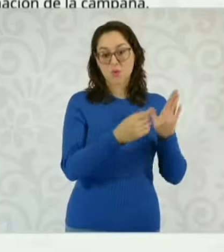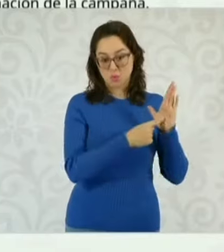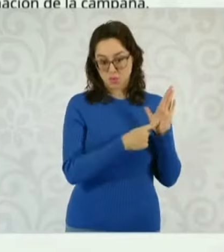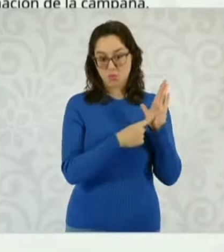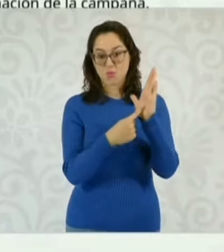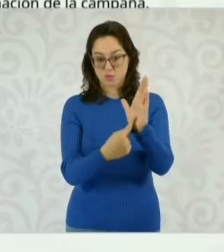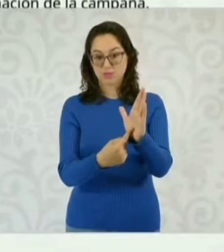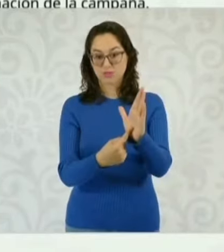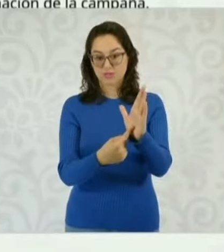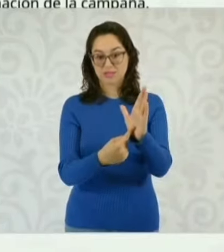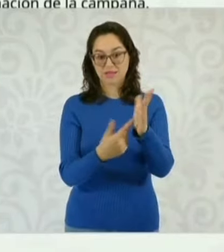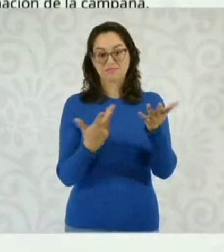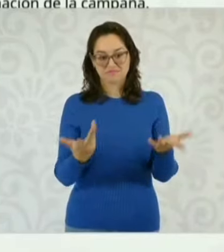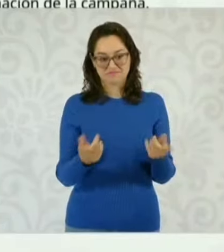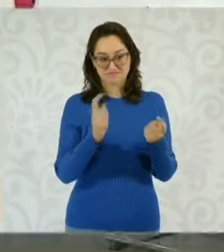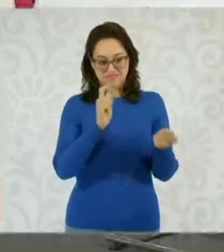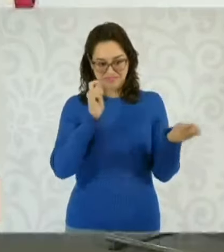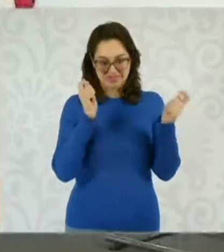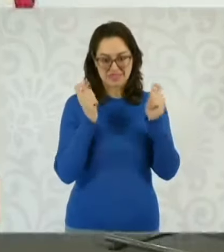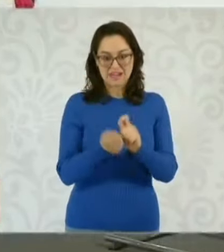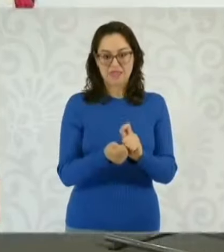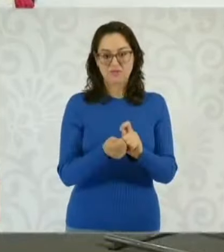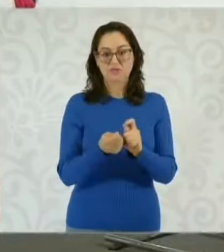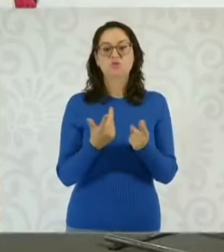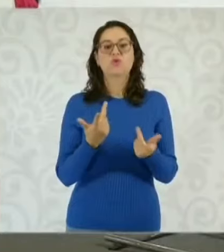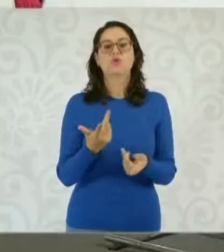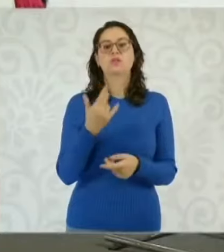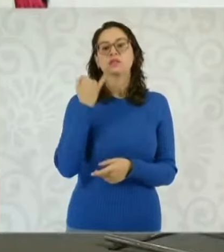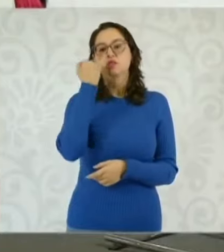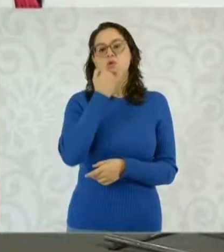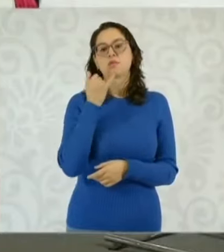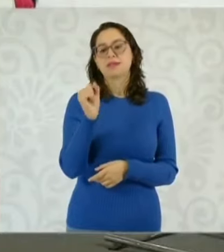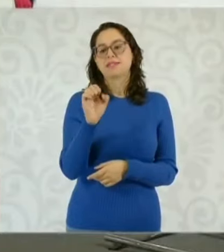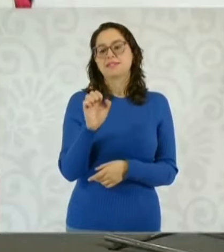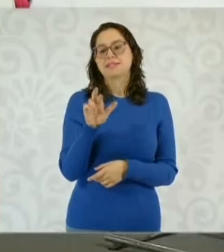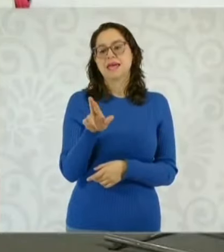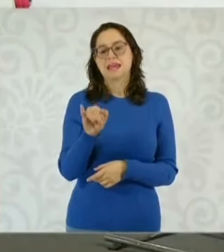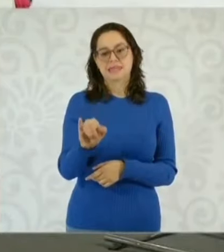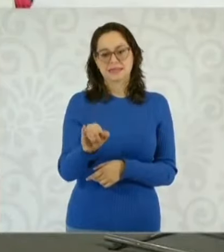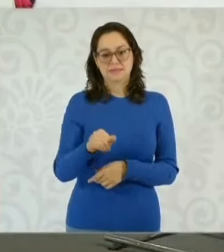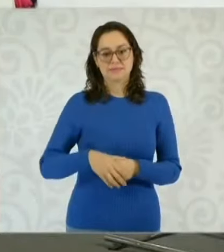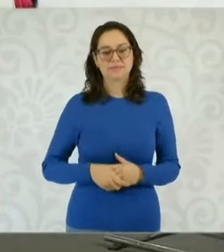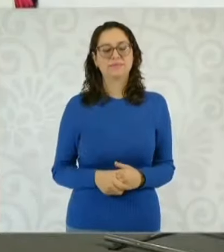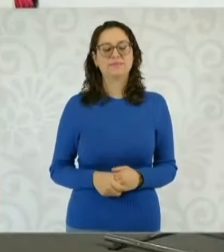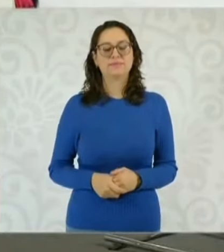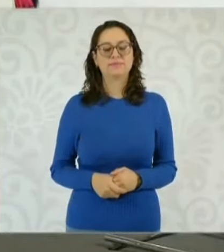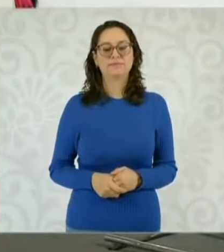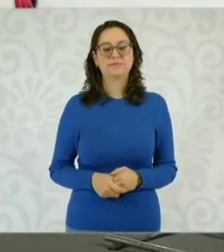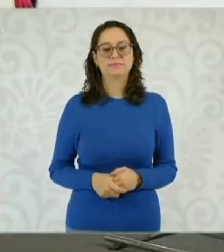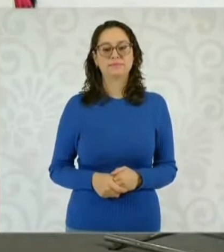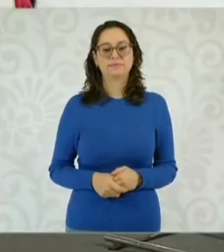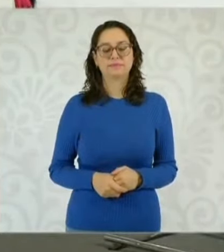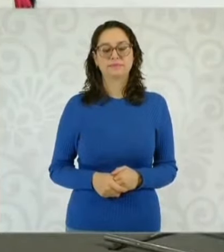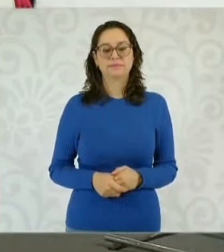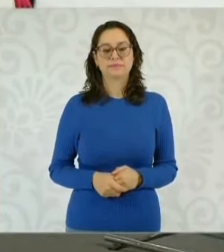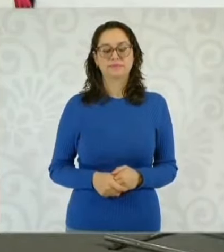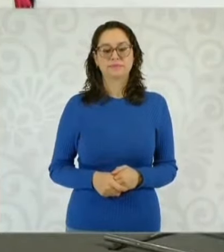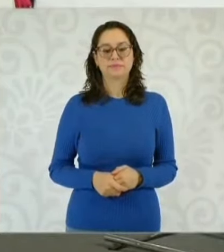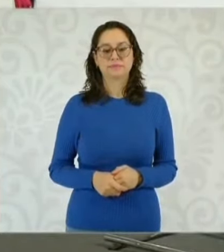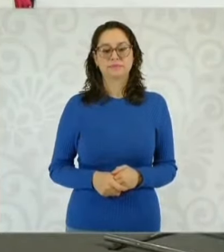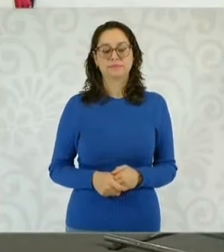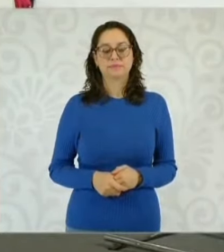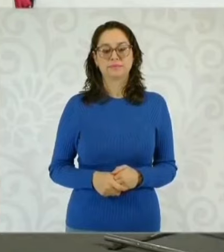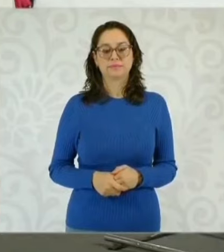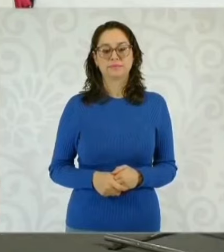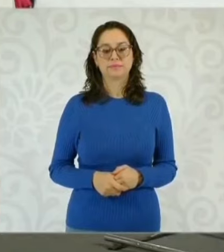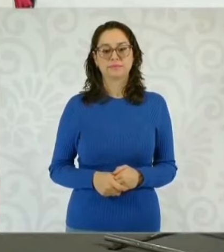compartirles la traducción de la lengua seri de sus segmentos. En lengua